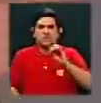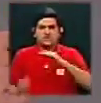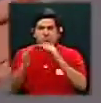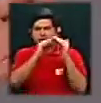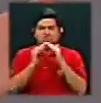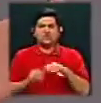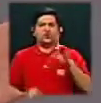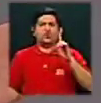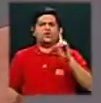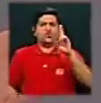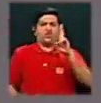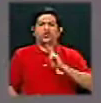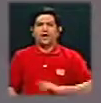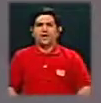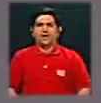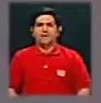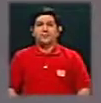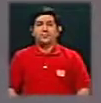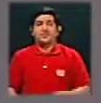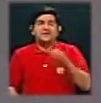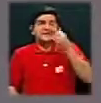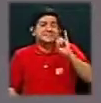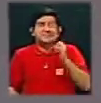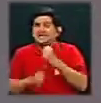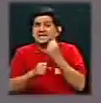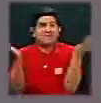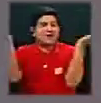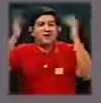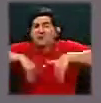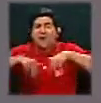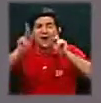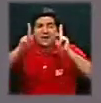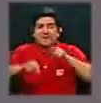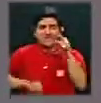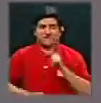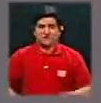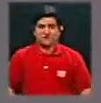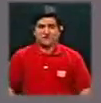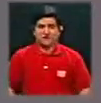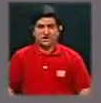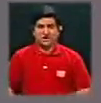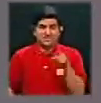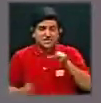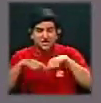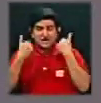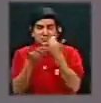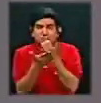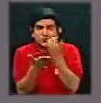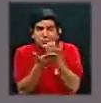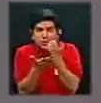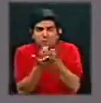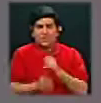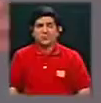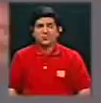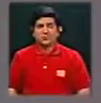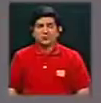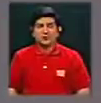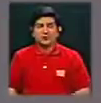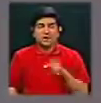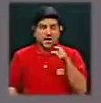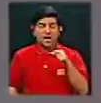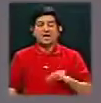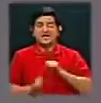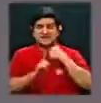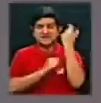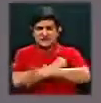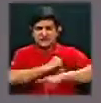con doctorado académico si no hay empleo para esa gente. Y estos sectores económicos que han sido, pues, eso que el Estado de la